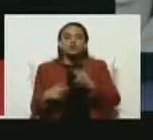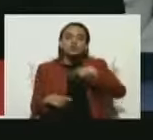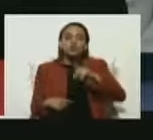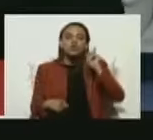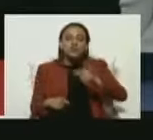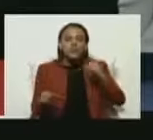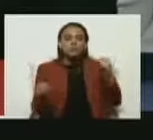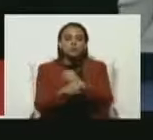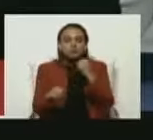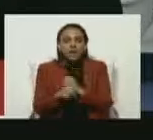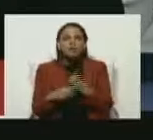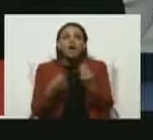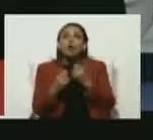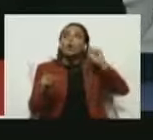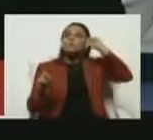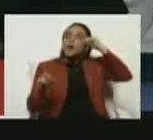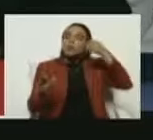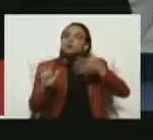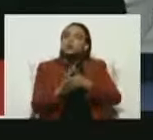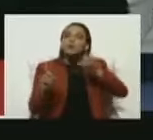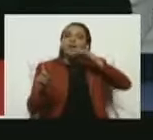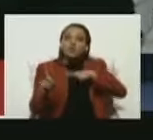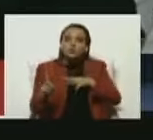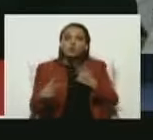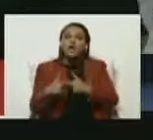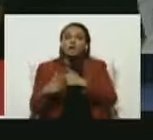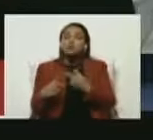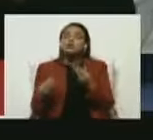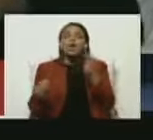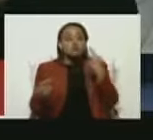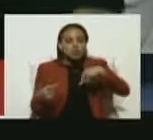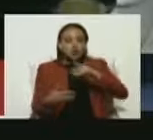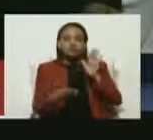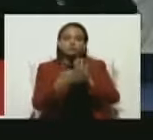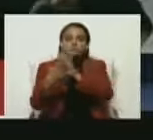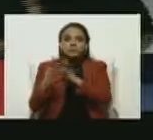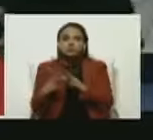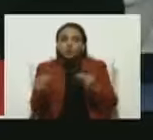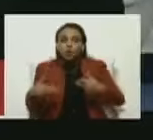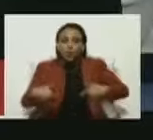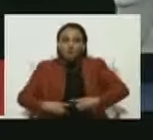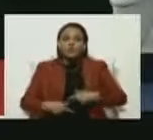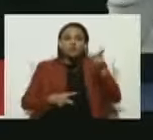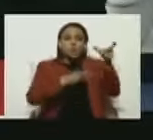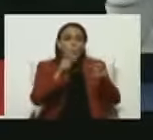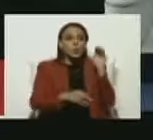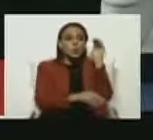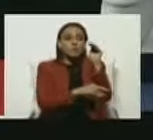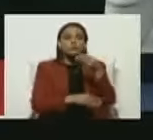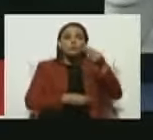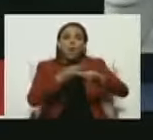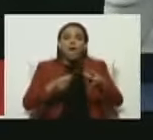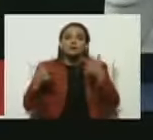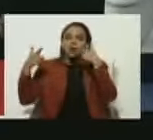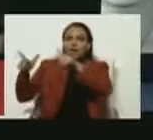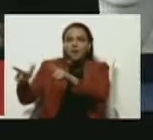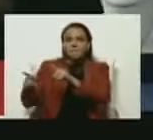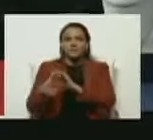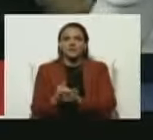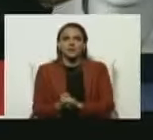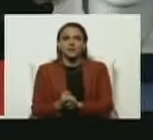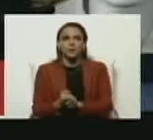y esta es una contribución que yo aplaudo del Movimiento Futuro, de Grayson Chacón y de todos los que hicieron posible esta película,